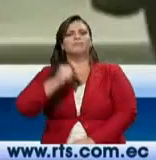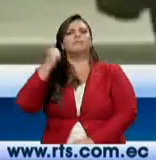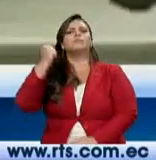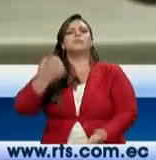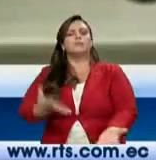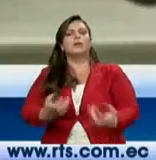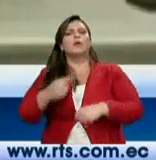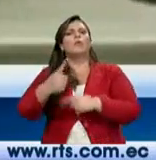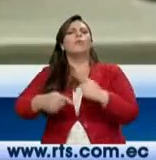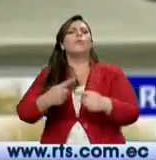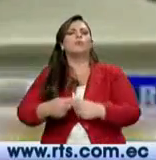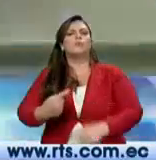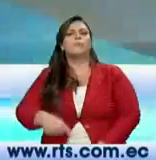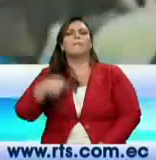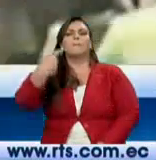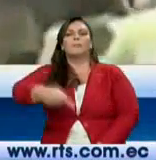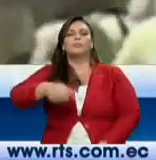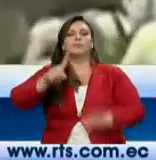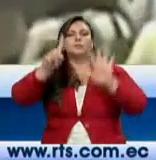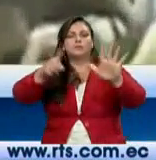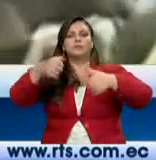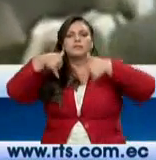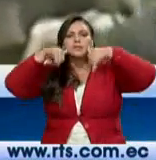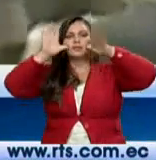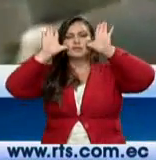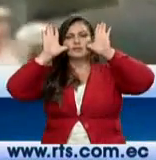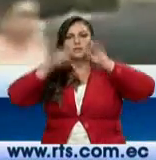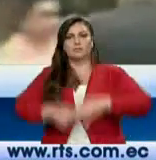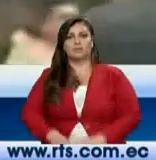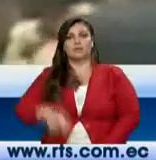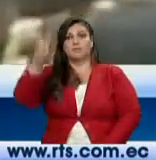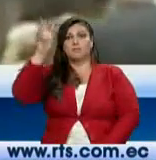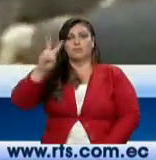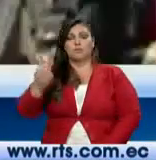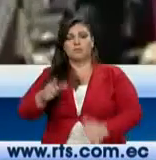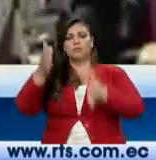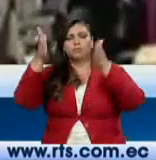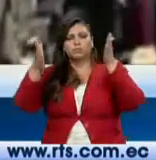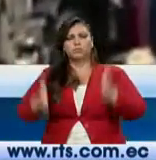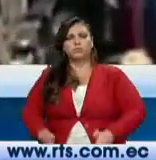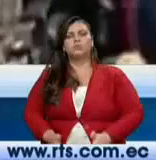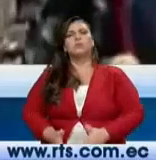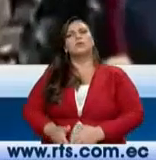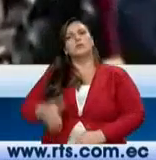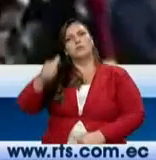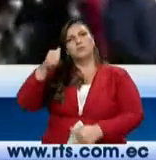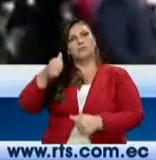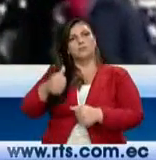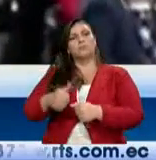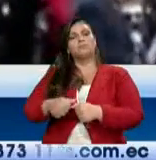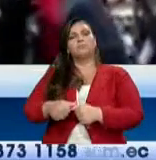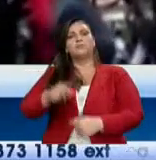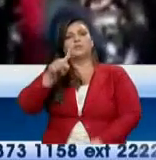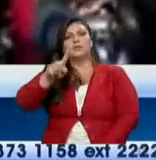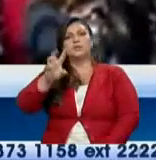próximo 6 de diciembre, los venezolanos renovarán los 167